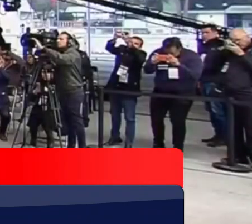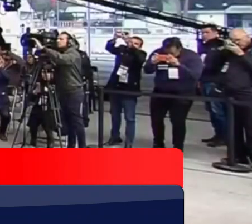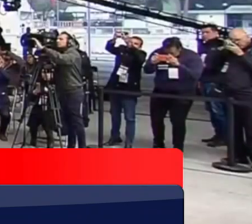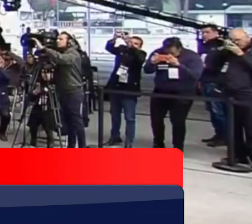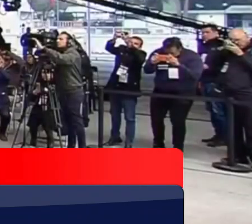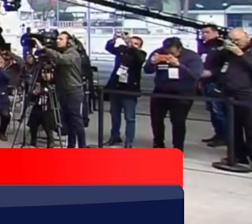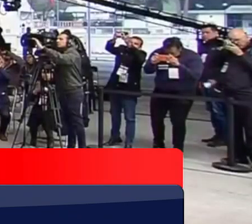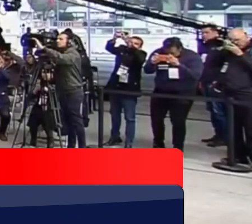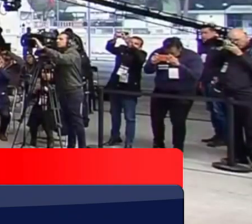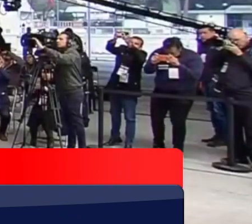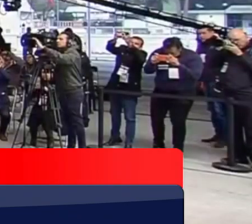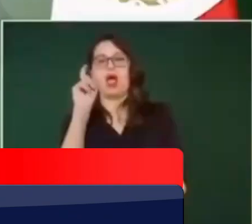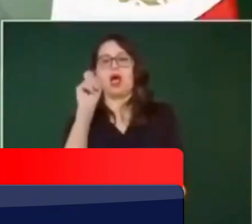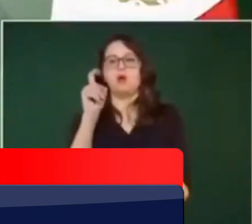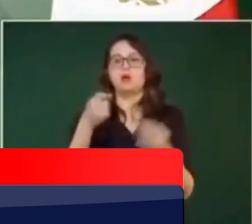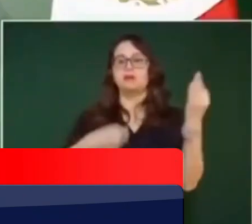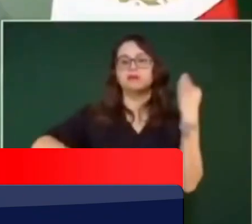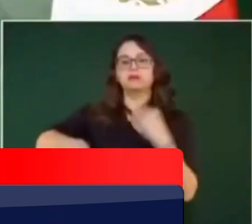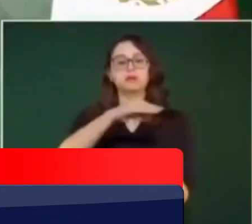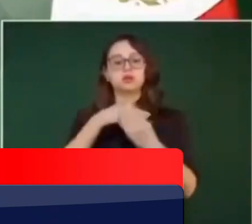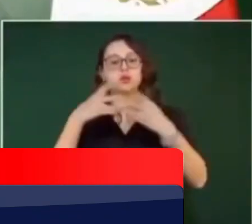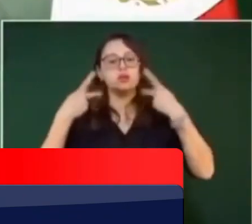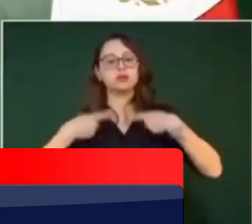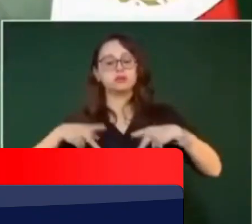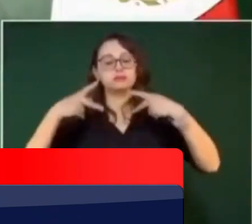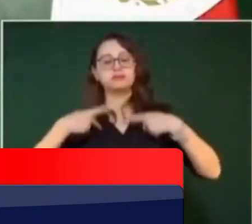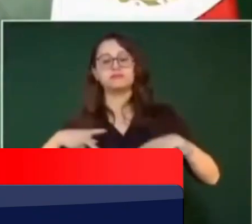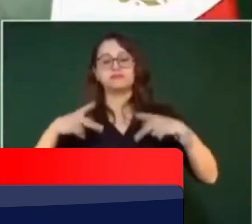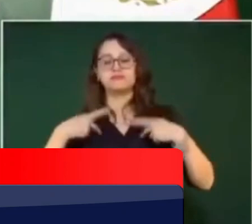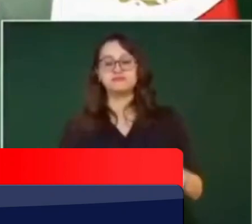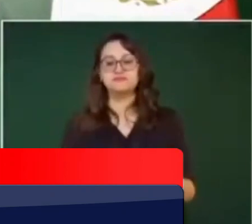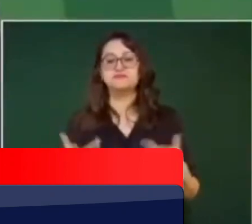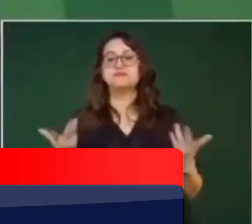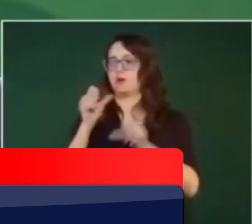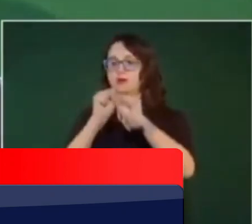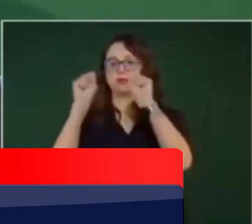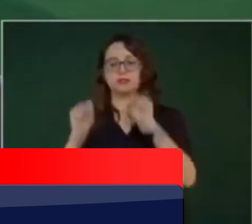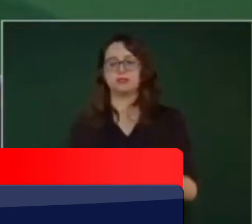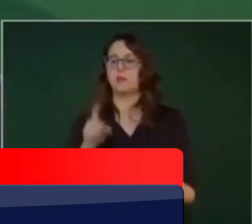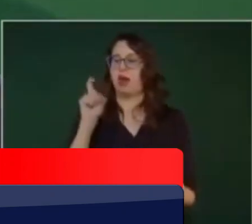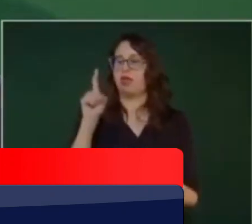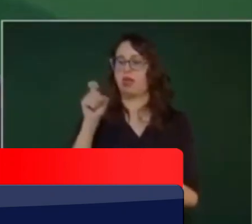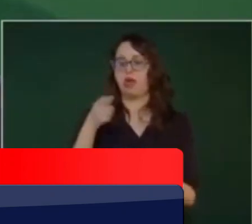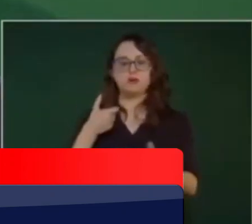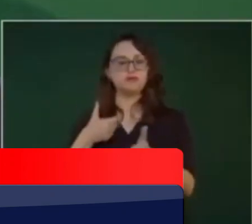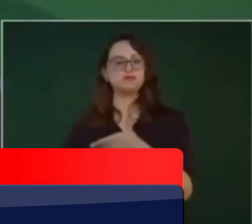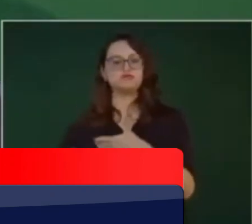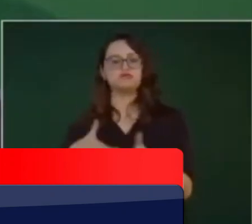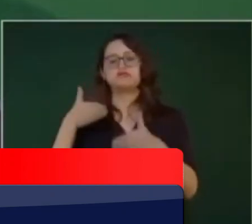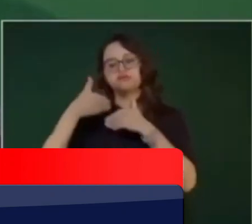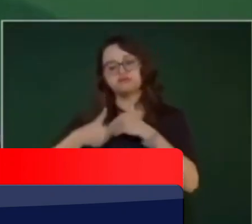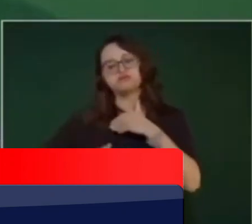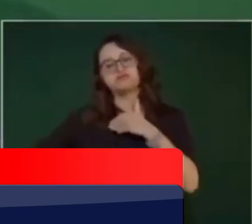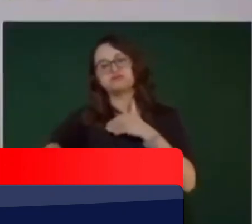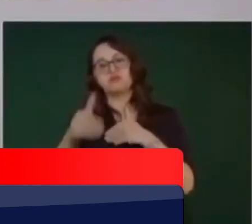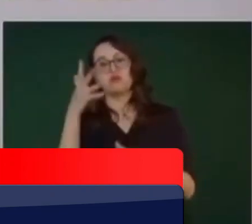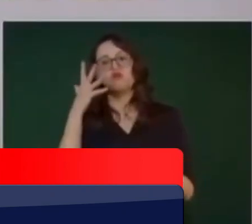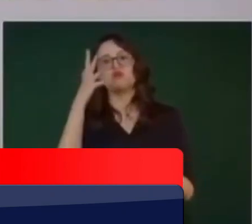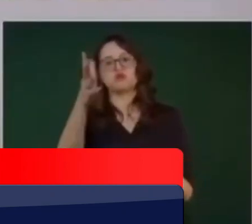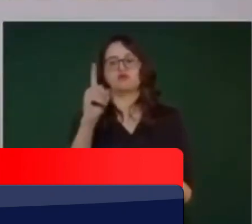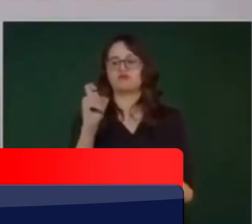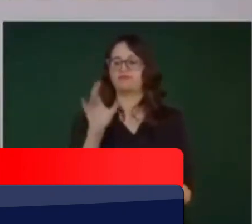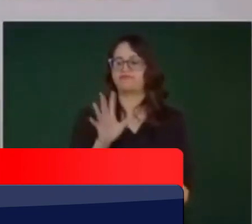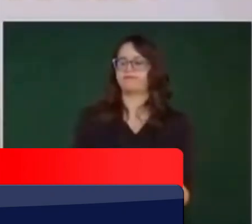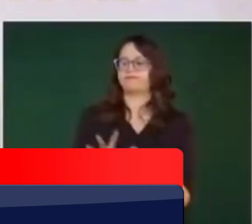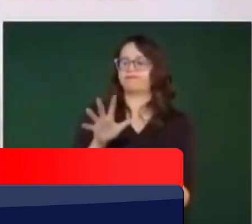Un proyecto líder en el país que nos permita reutilizar el agua de Querétaro, garantizando el futuro hídrico de Querétaro para